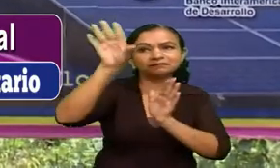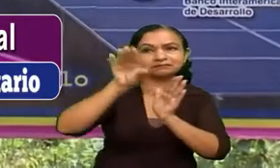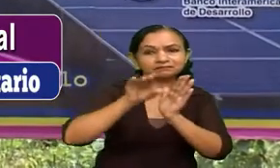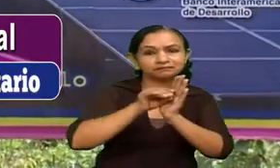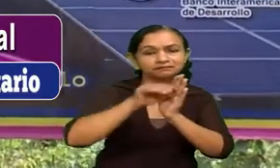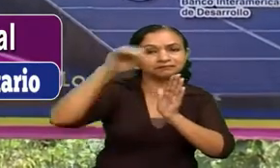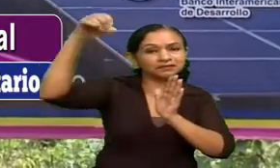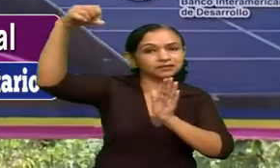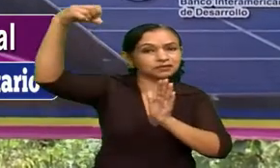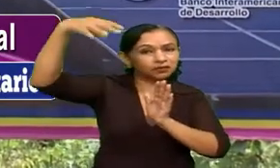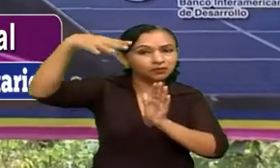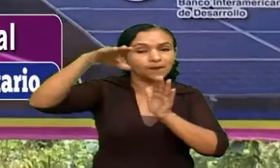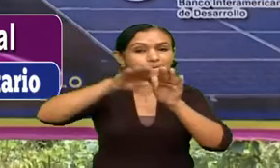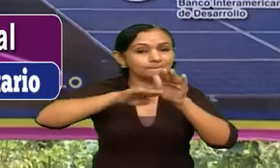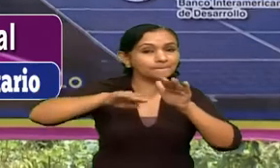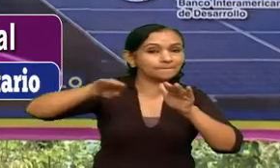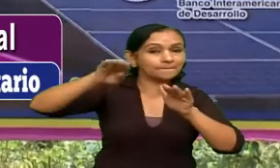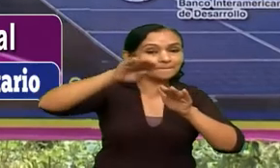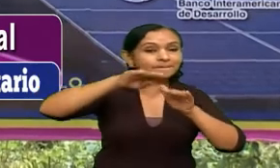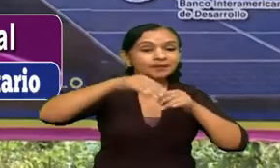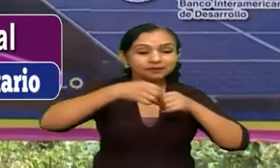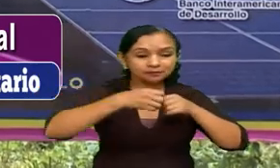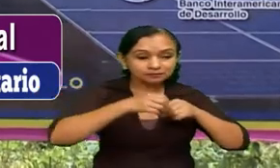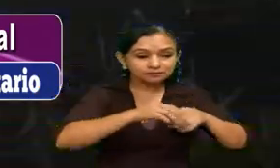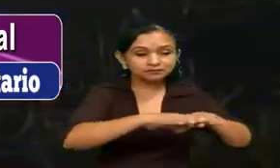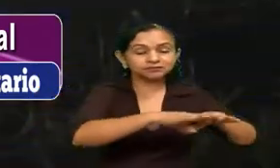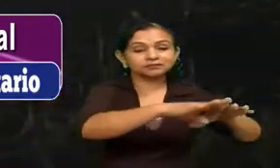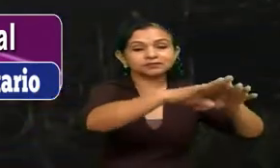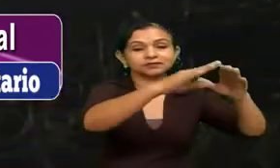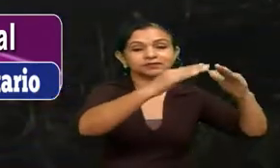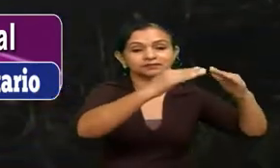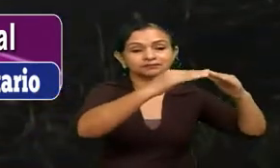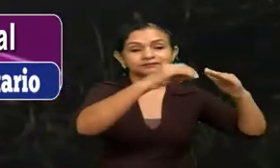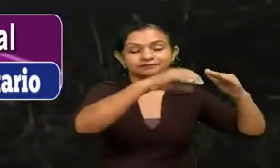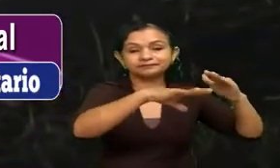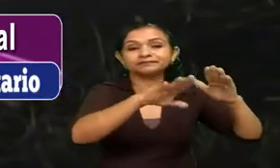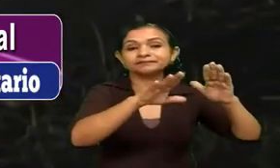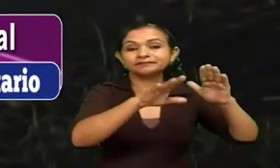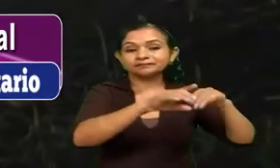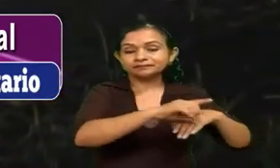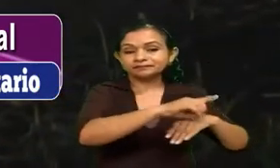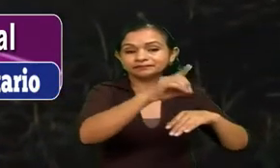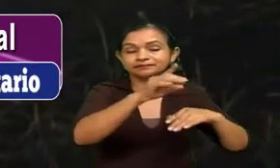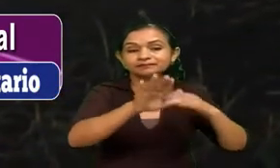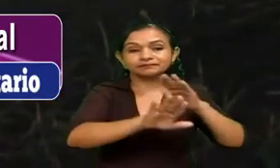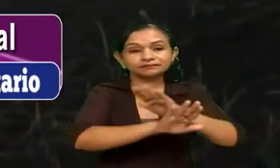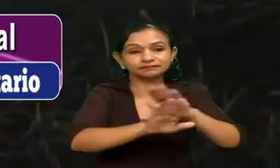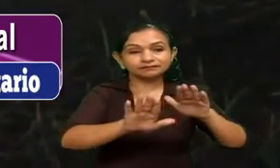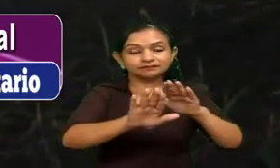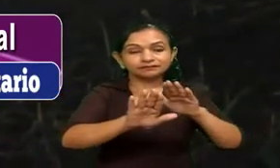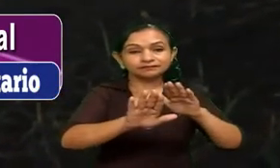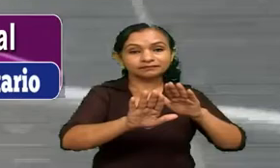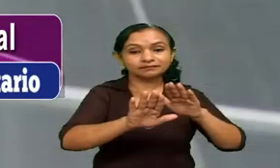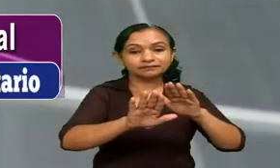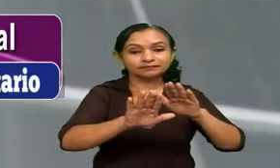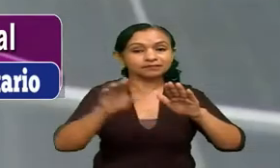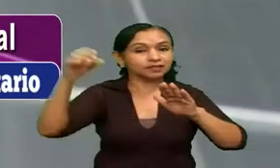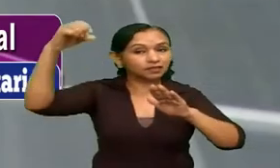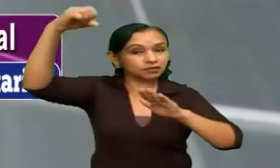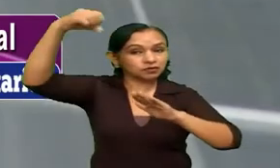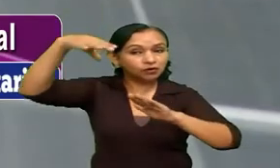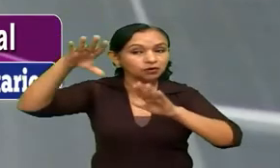entrega más todavía, tiene más disponibilidad de energía en el día. Después entra eso